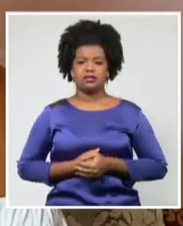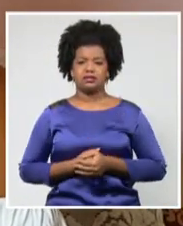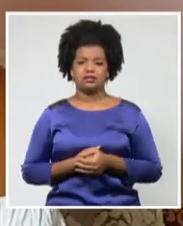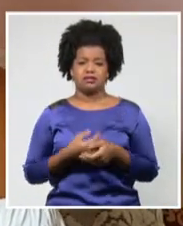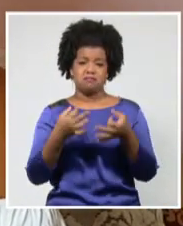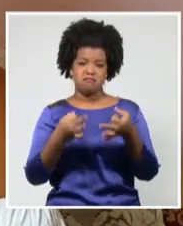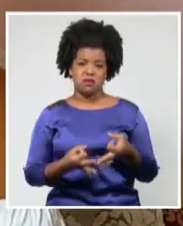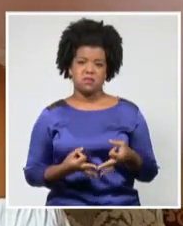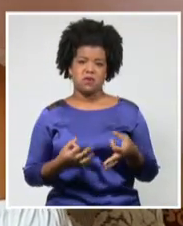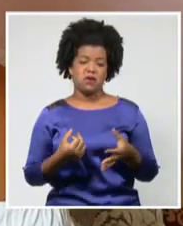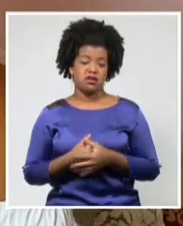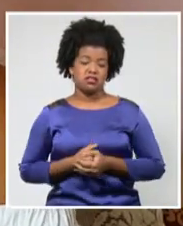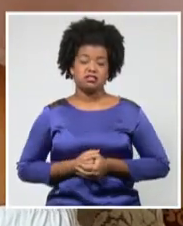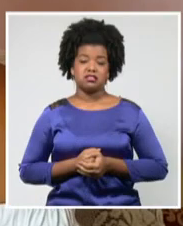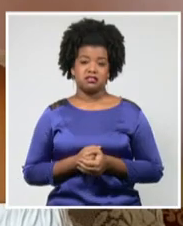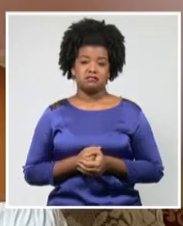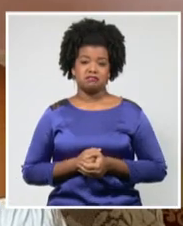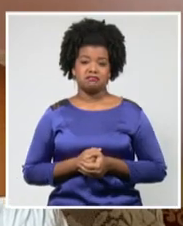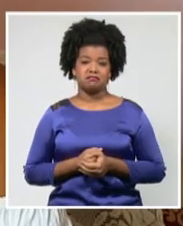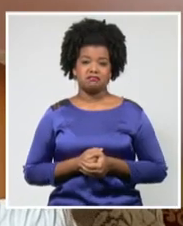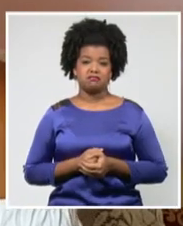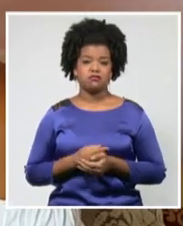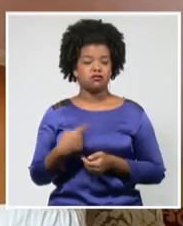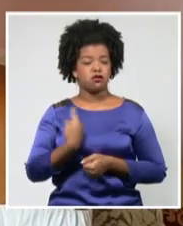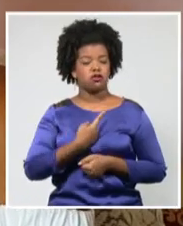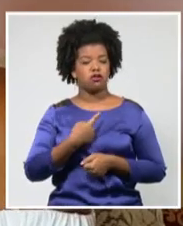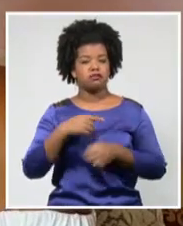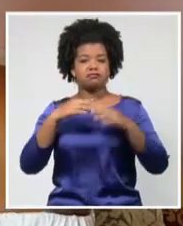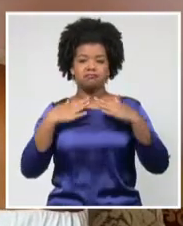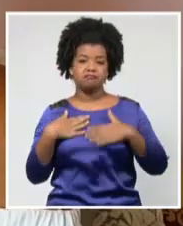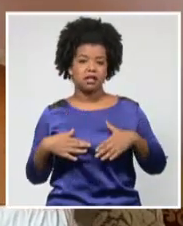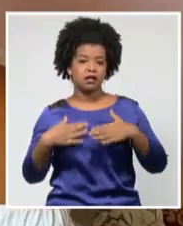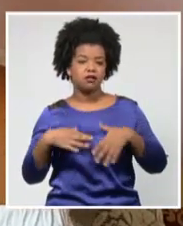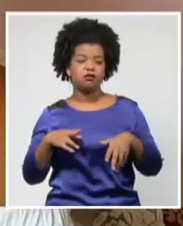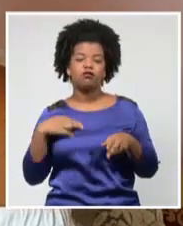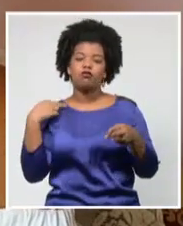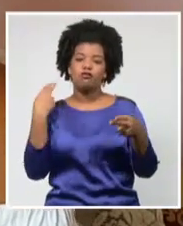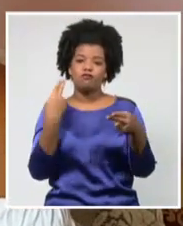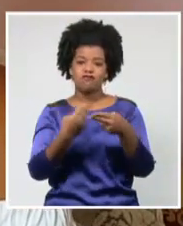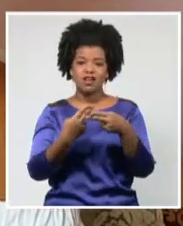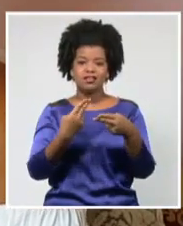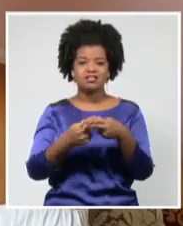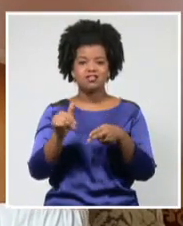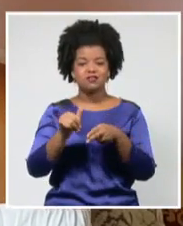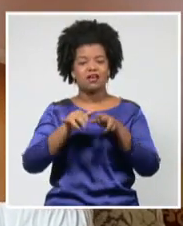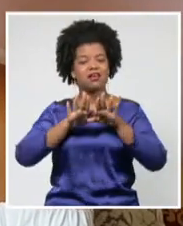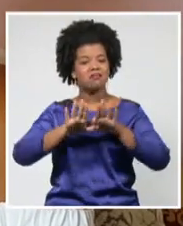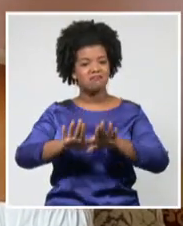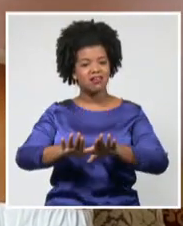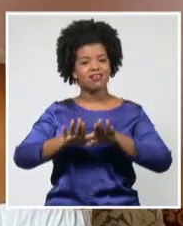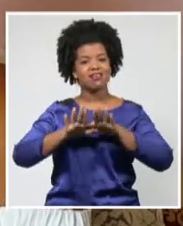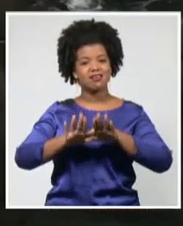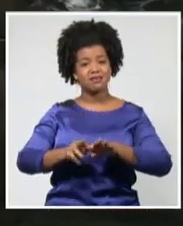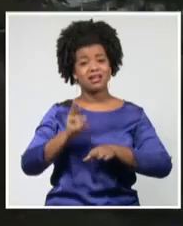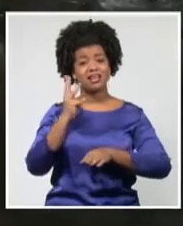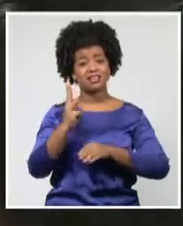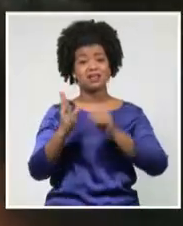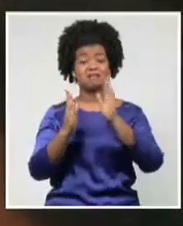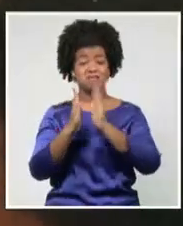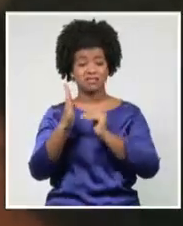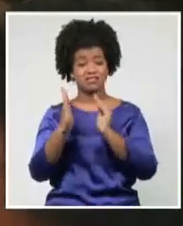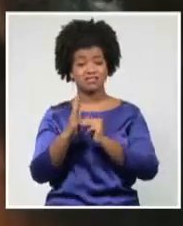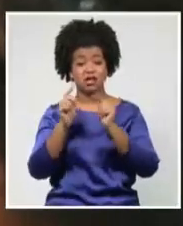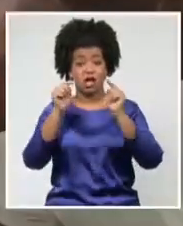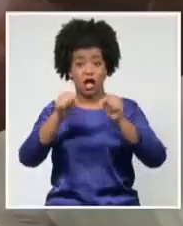eso fue un poco la tranquilidad que teníamos en casa y lo que nos hizo esperar estos tres meses.